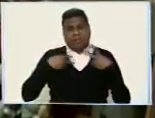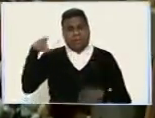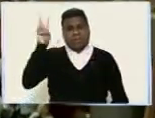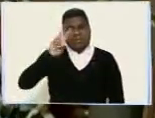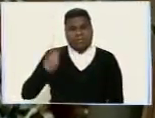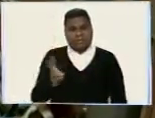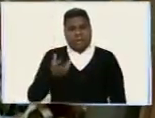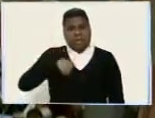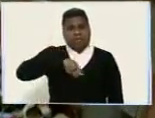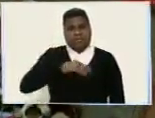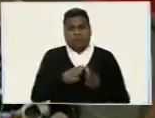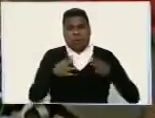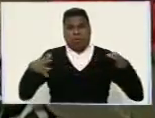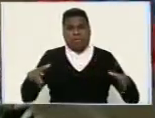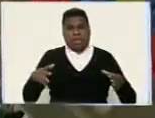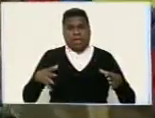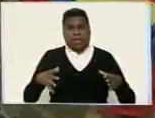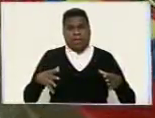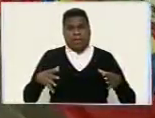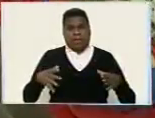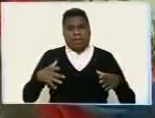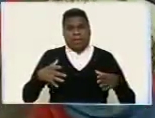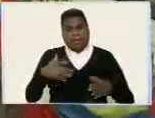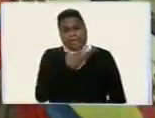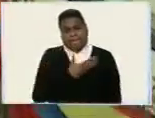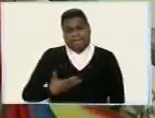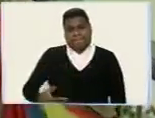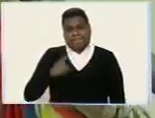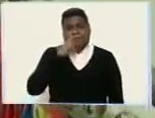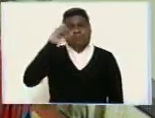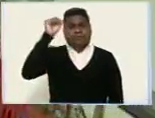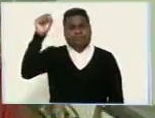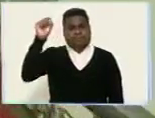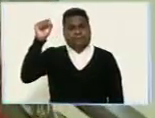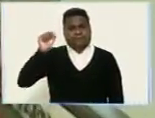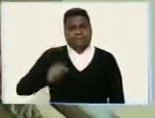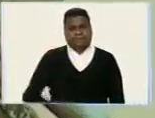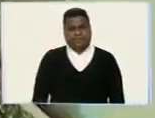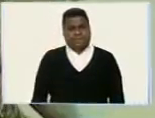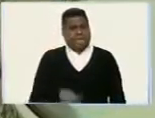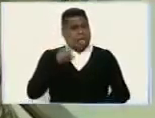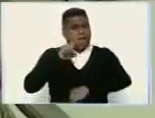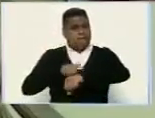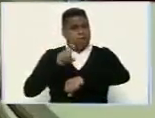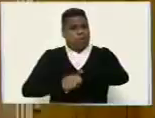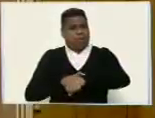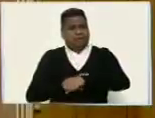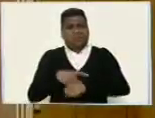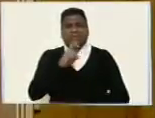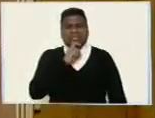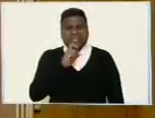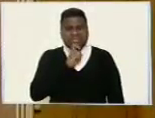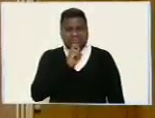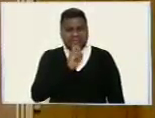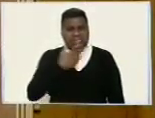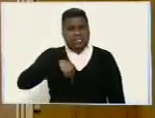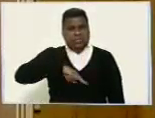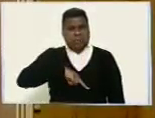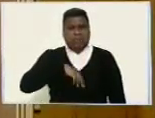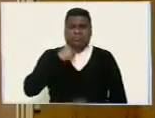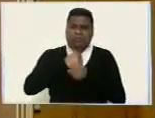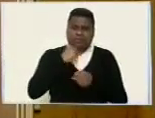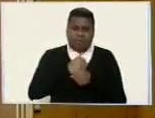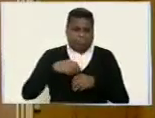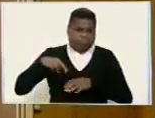a nuestro grandioso presidente obrero, Nicolás Maduro Moros. En momentos y complejos difíciles de nuestro transitar